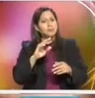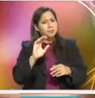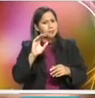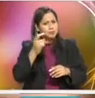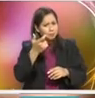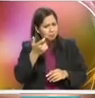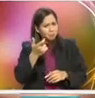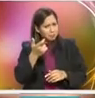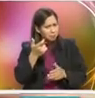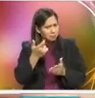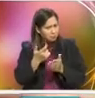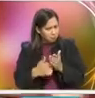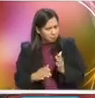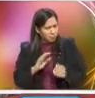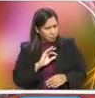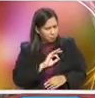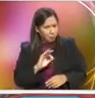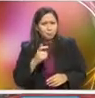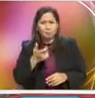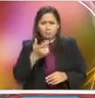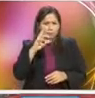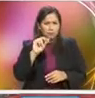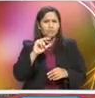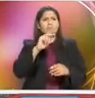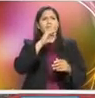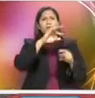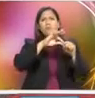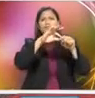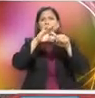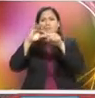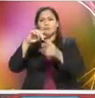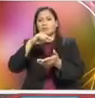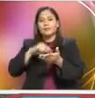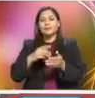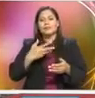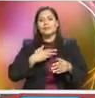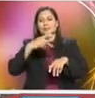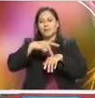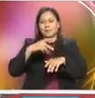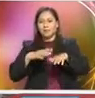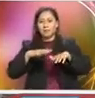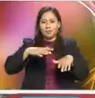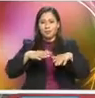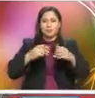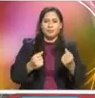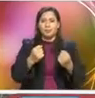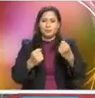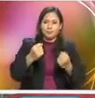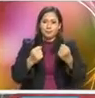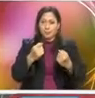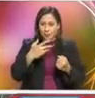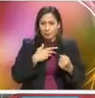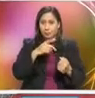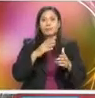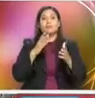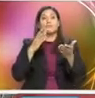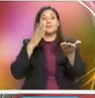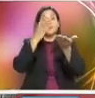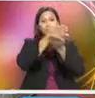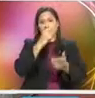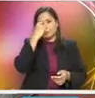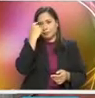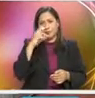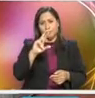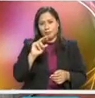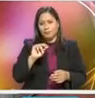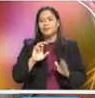también muy accesibles, sí, no es para caro, que te lleven a todos lados, porque si hay terracerías, hay lugares que para llegar no está fácil, ¿no? Así es. Como